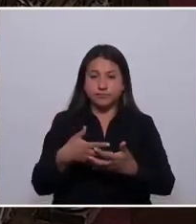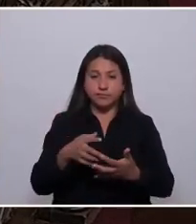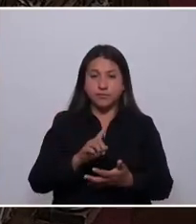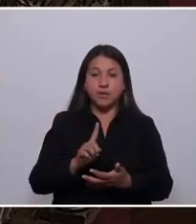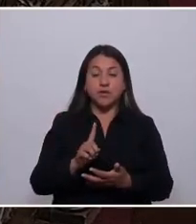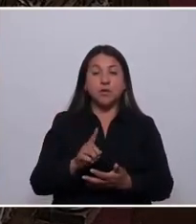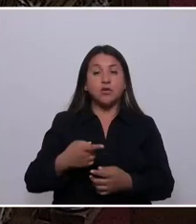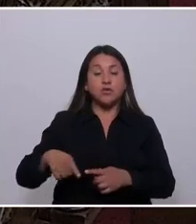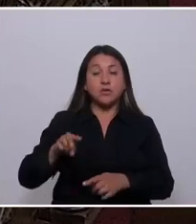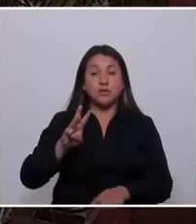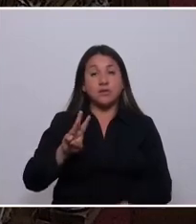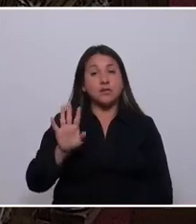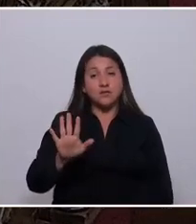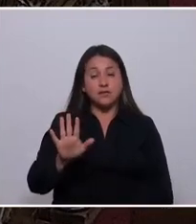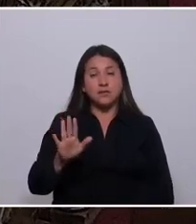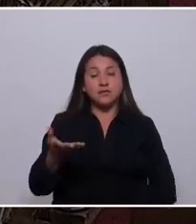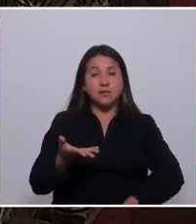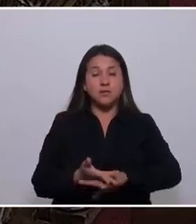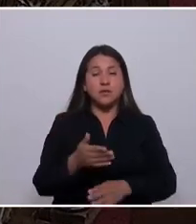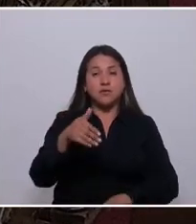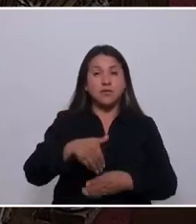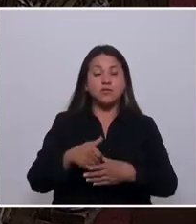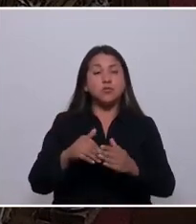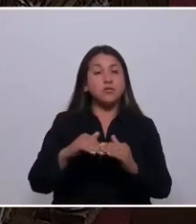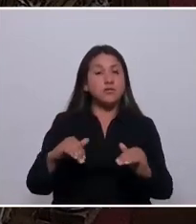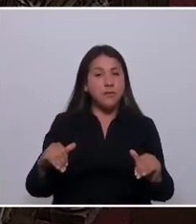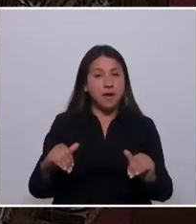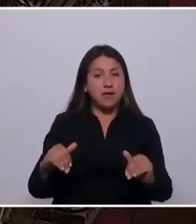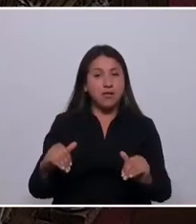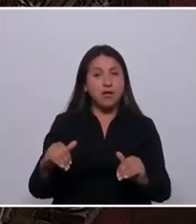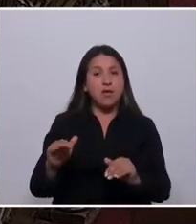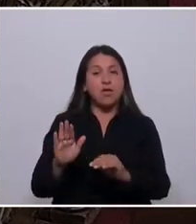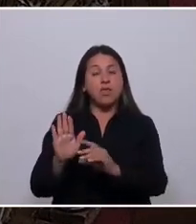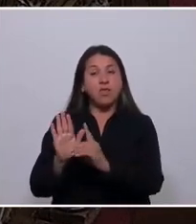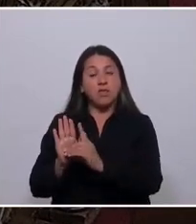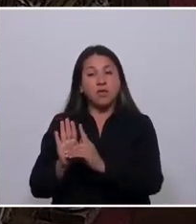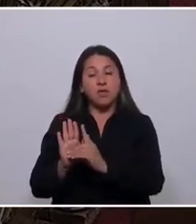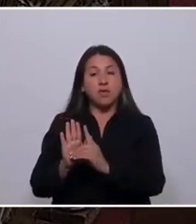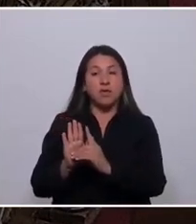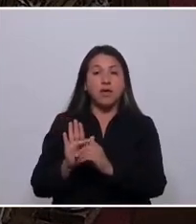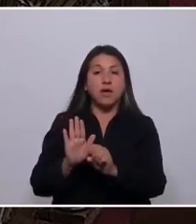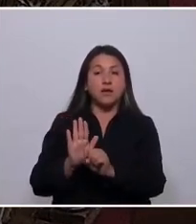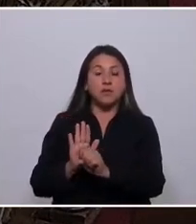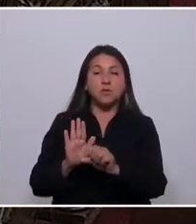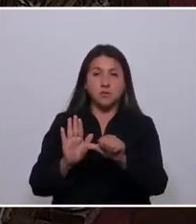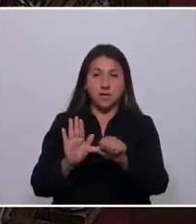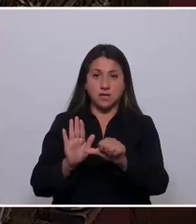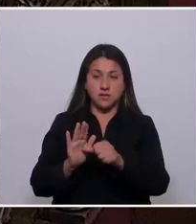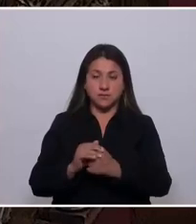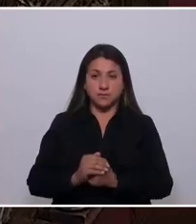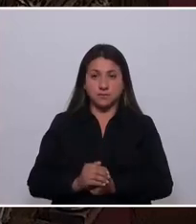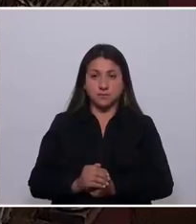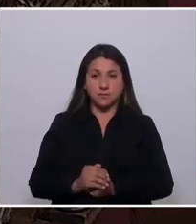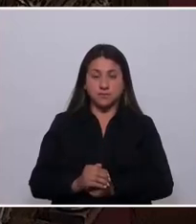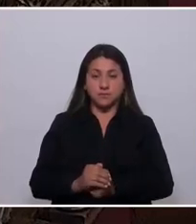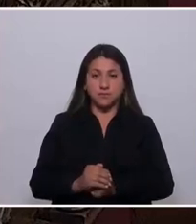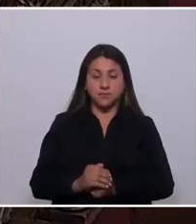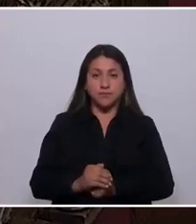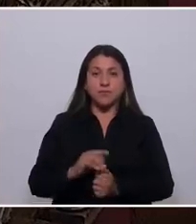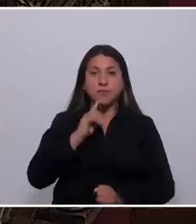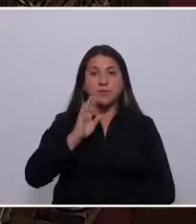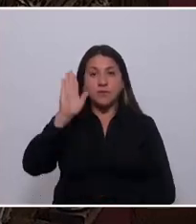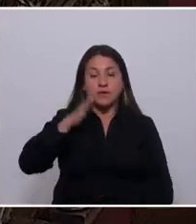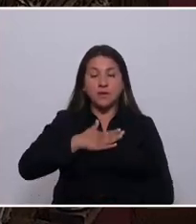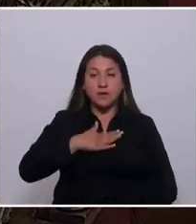indicación 35 se ha pedido votación separada respecto de la letra D del artículo 6. Se ofrece